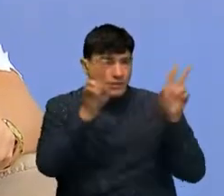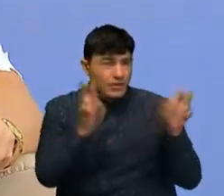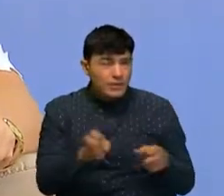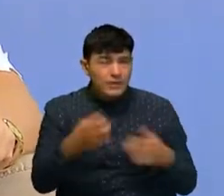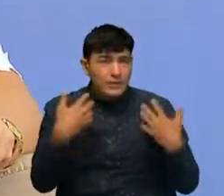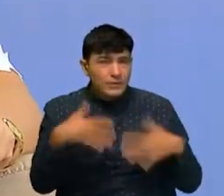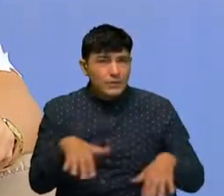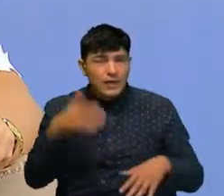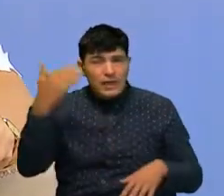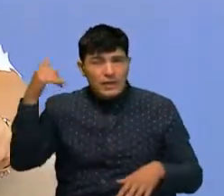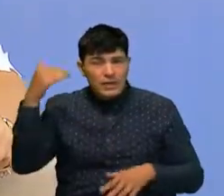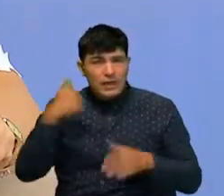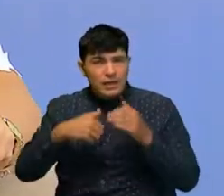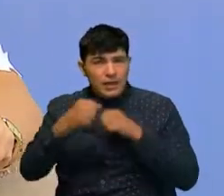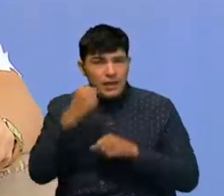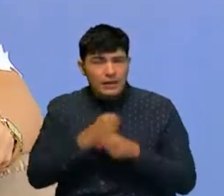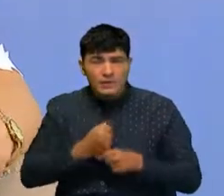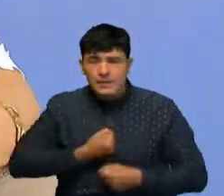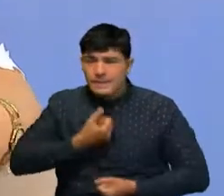viene precisamente